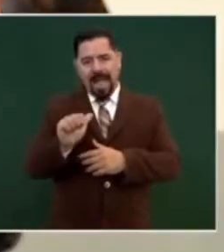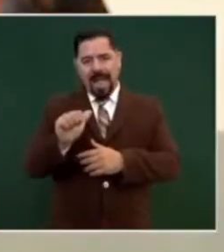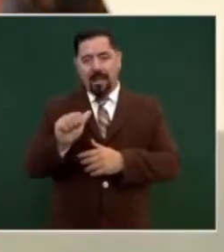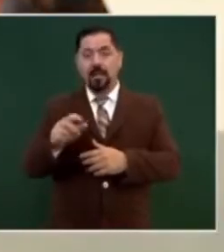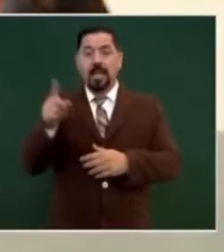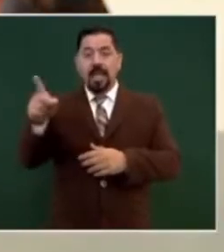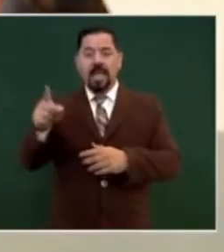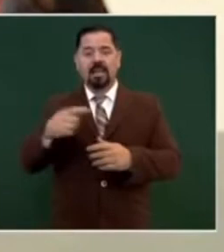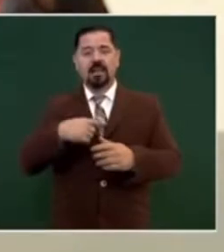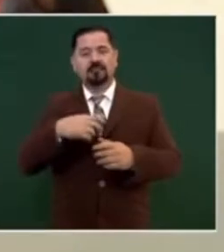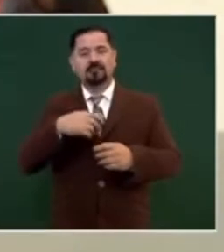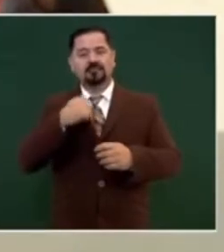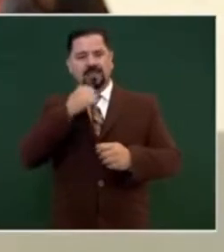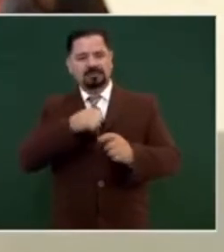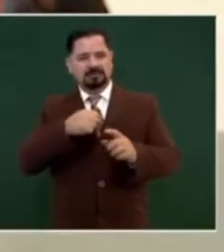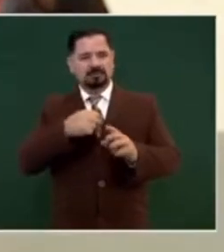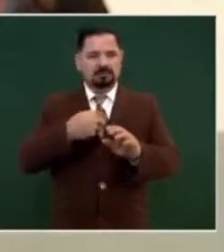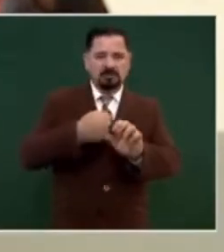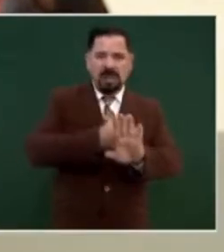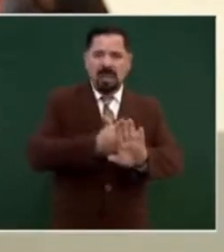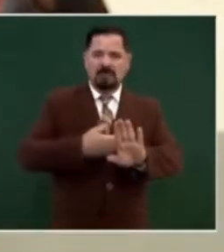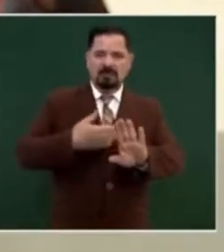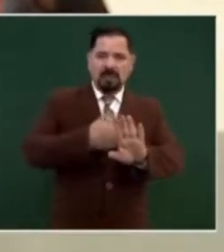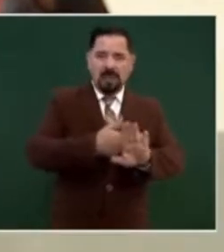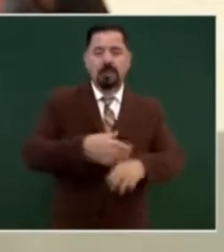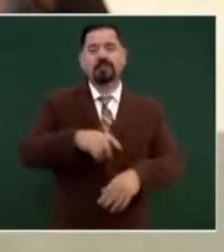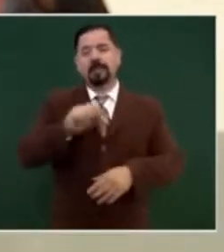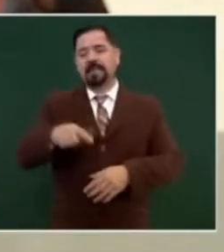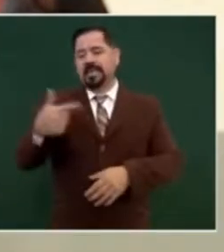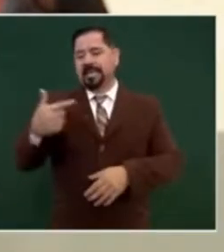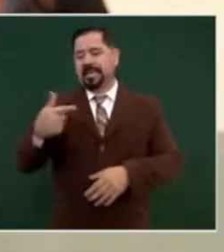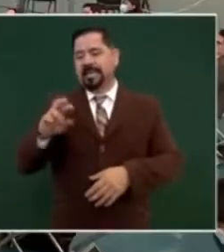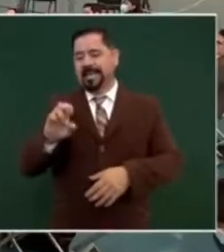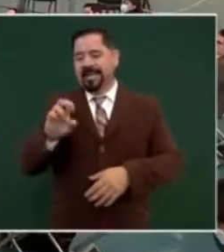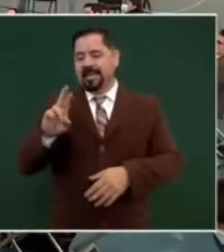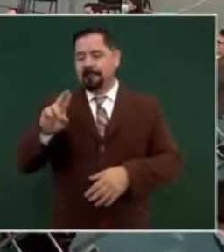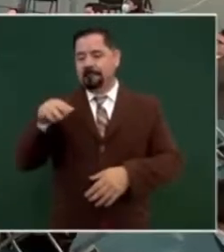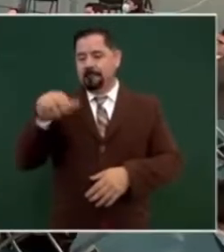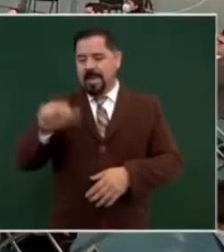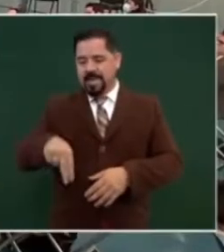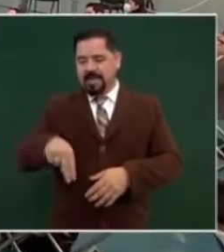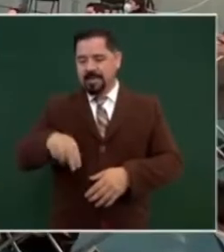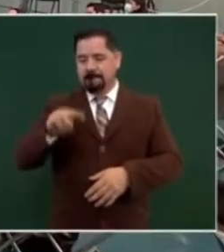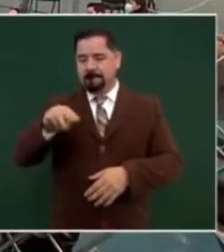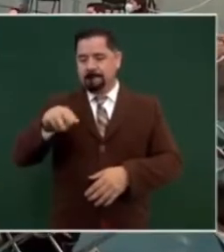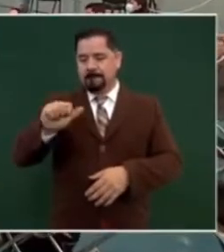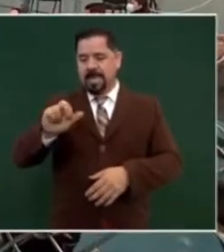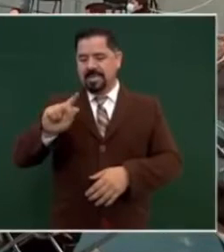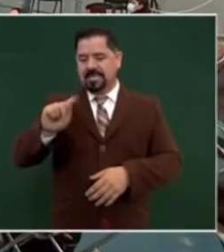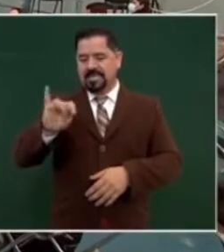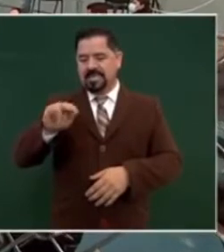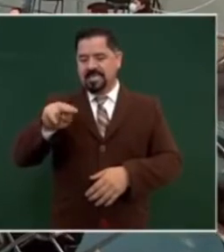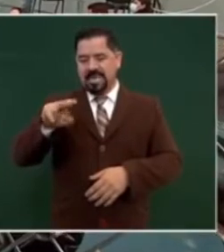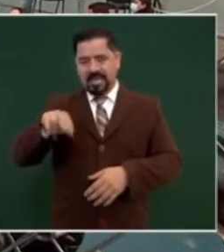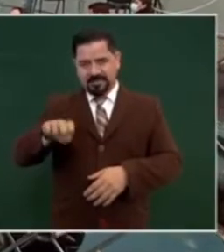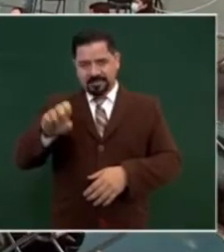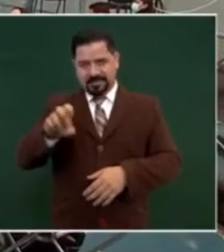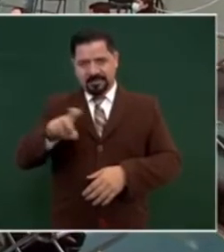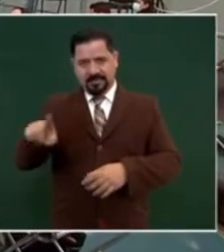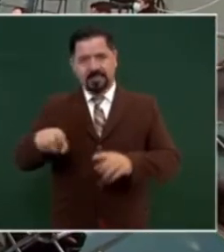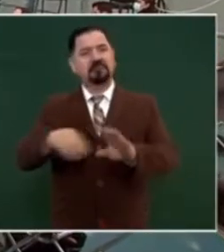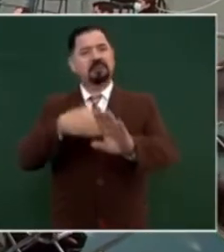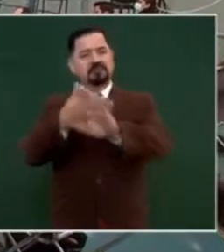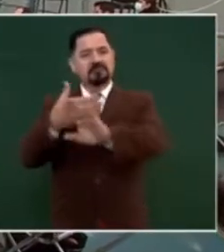medios germán martínez que se ha convertido ahora desde desde el senado en otro golpeador la mismísima